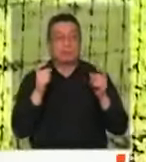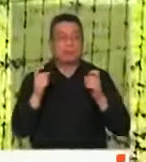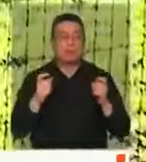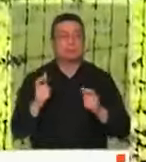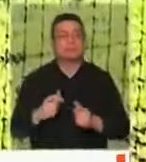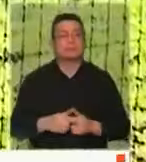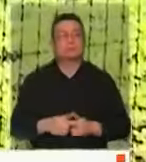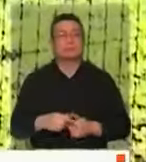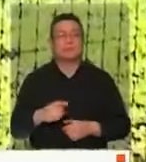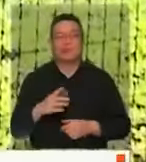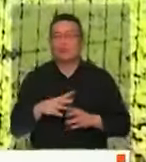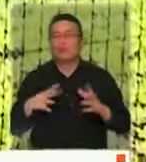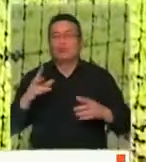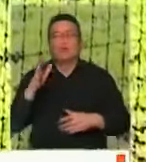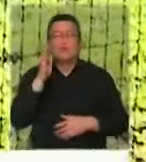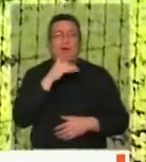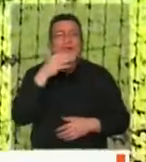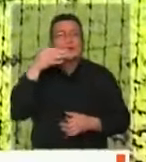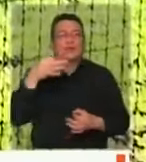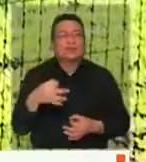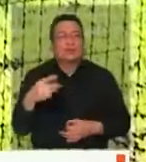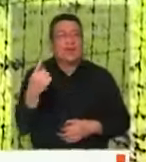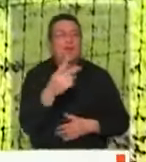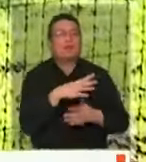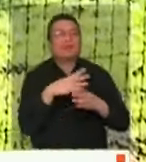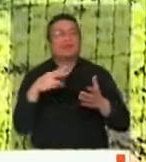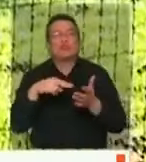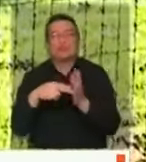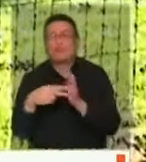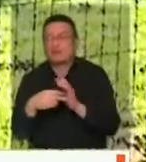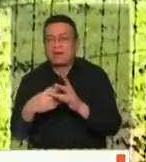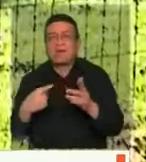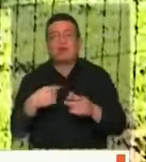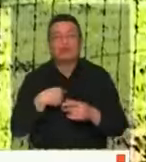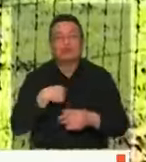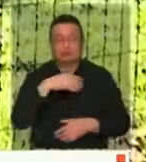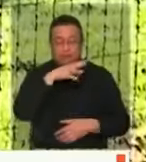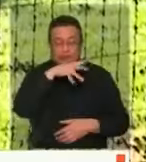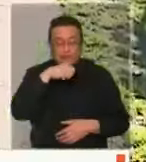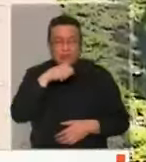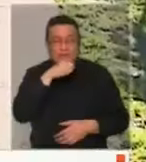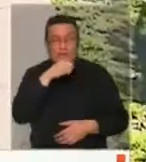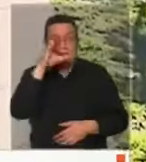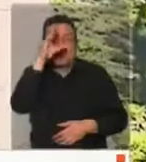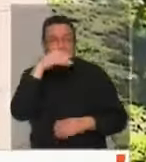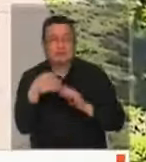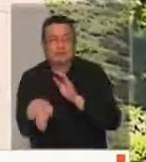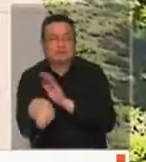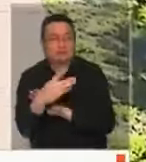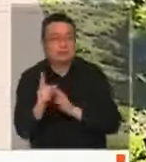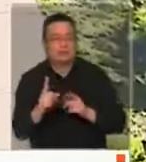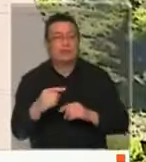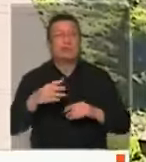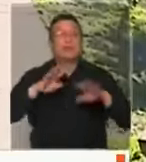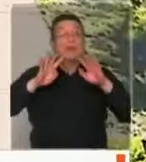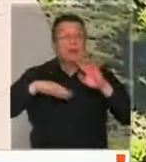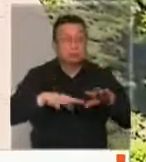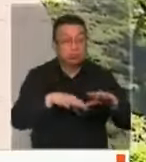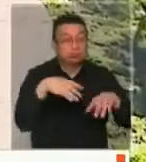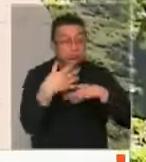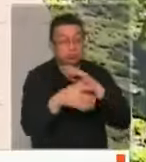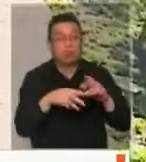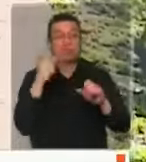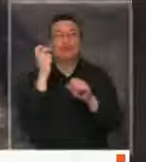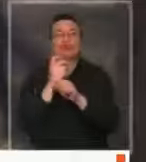vista. Muy insegura, que hay muchos problemas. Pero yo, adulto mayor, no salgo las noches. Por el estallido, que hubo mucho